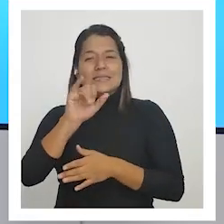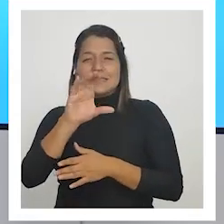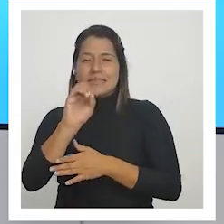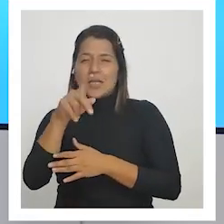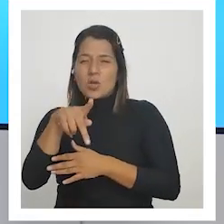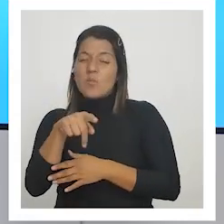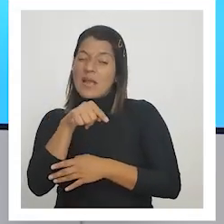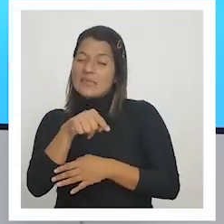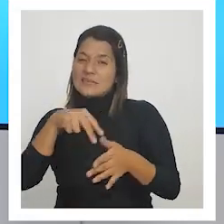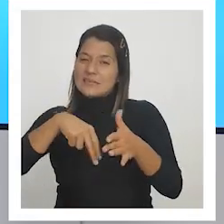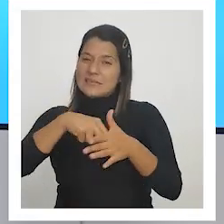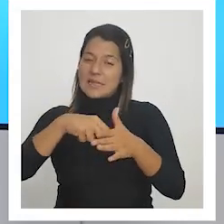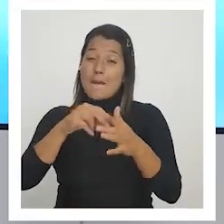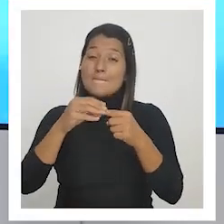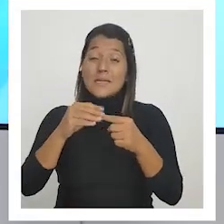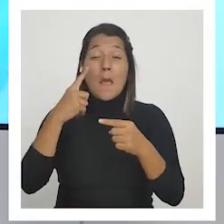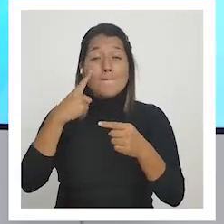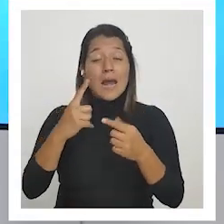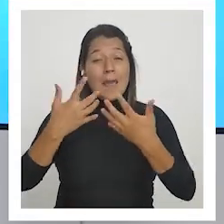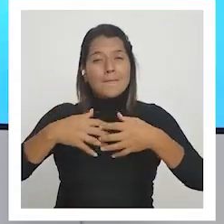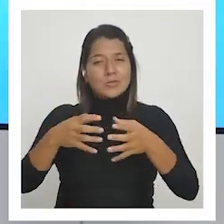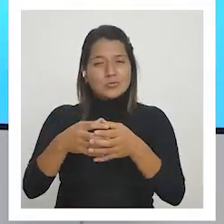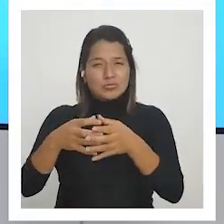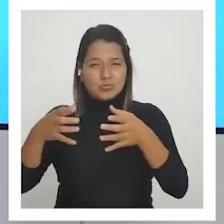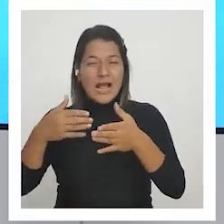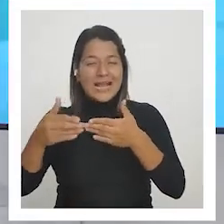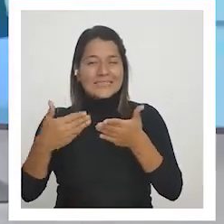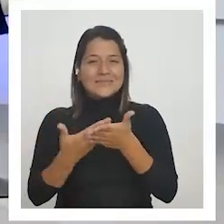todo a los pequeños y medianos. Ya regresamos.